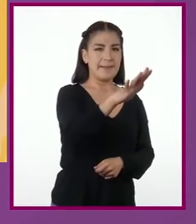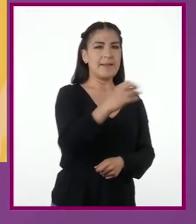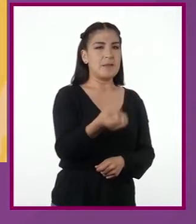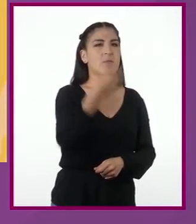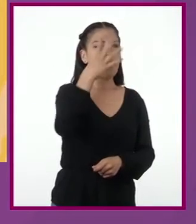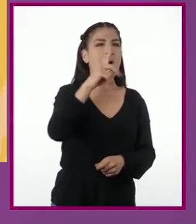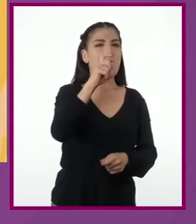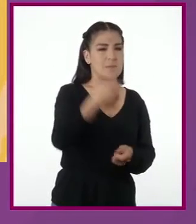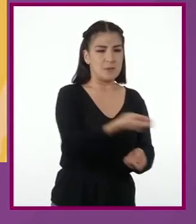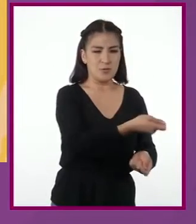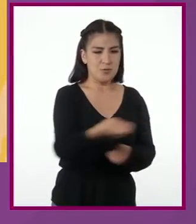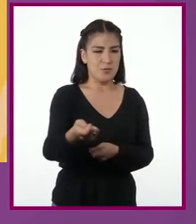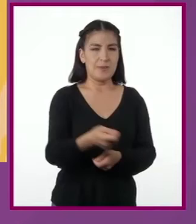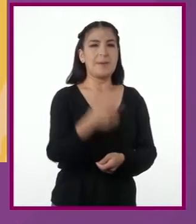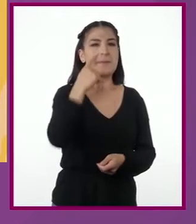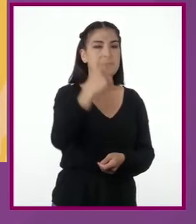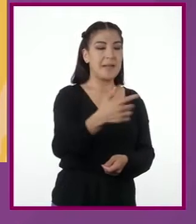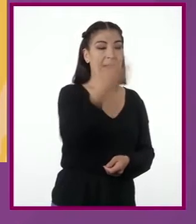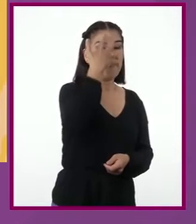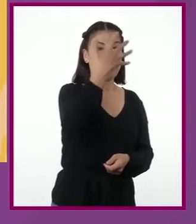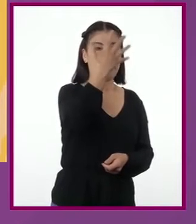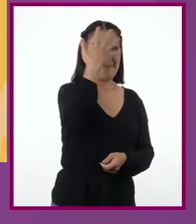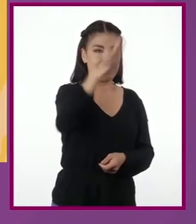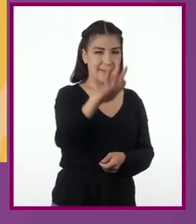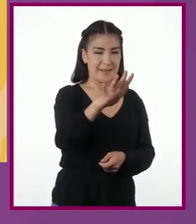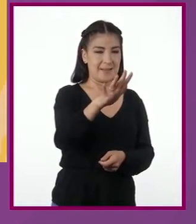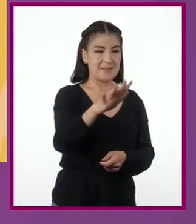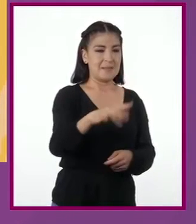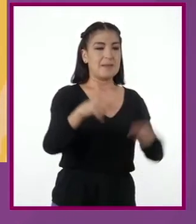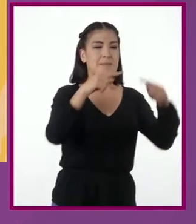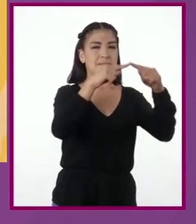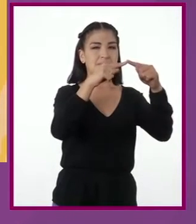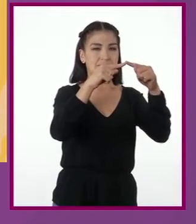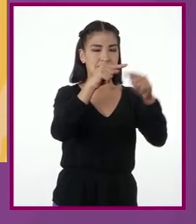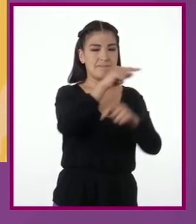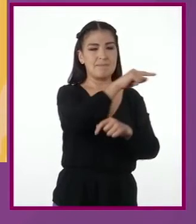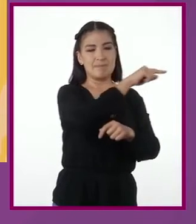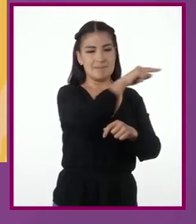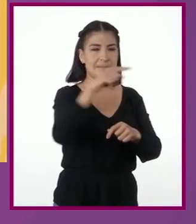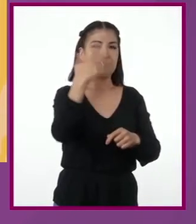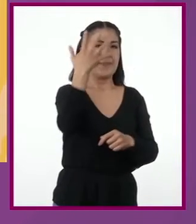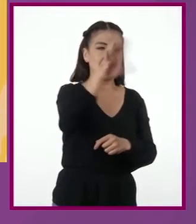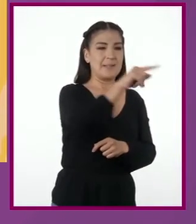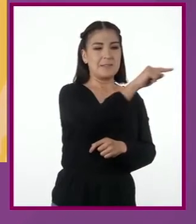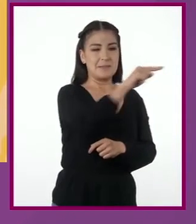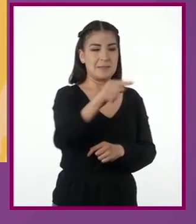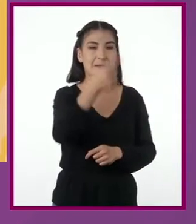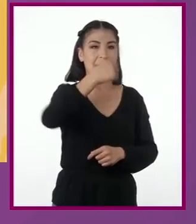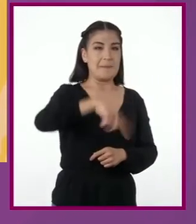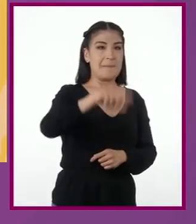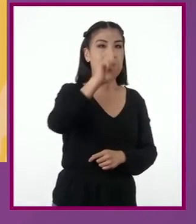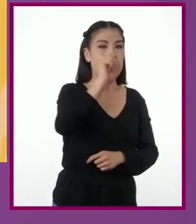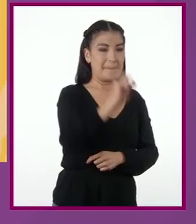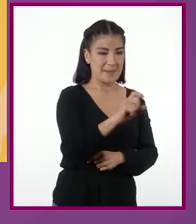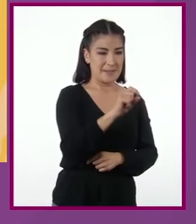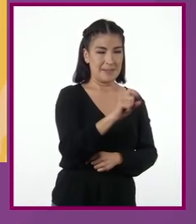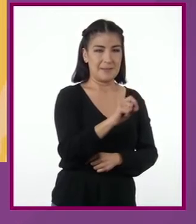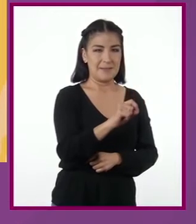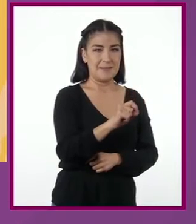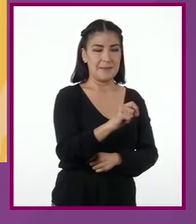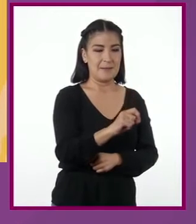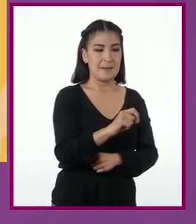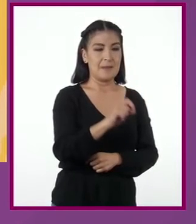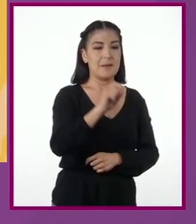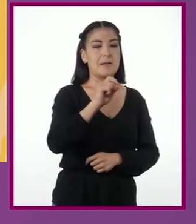en la semana 10? Representaremos aritméticamente la siguiente expresión: 10